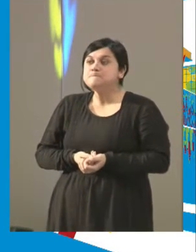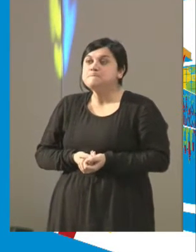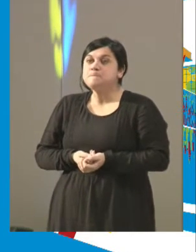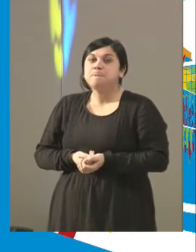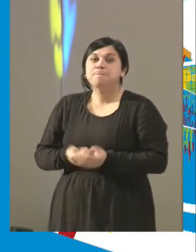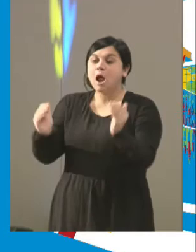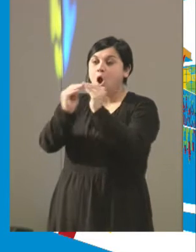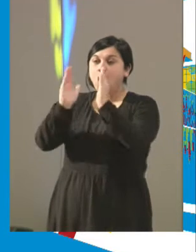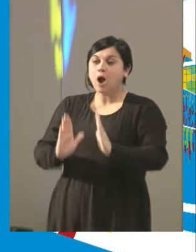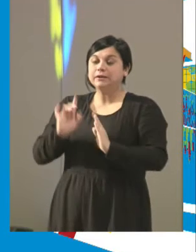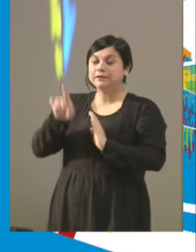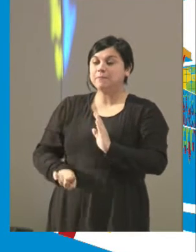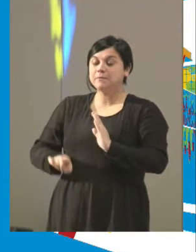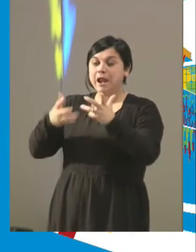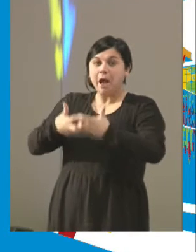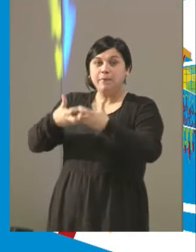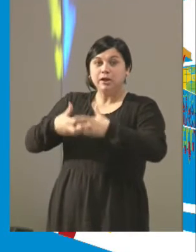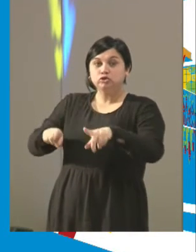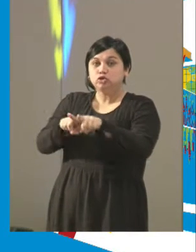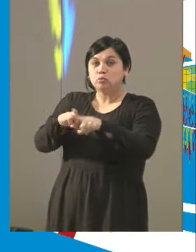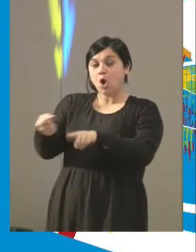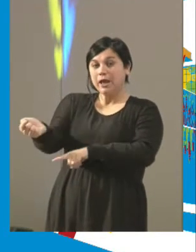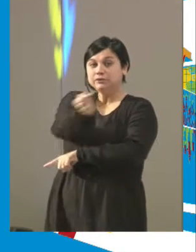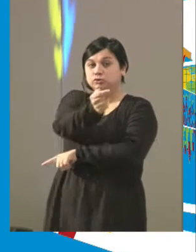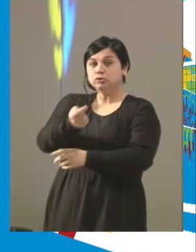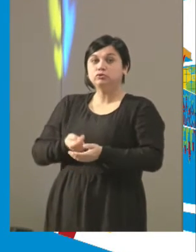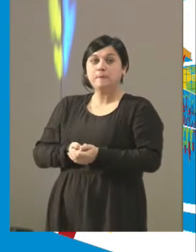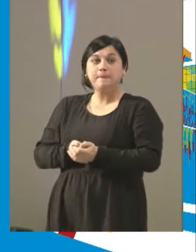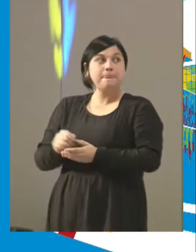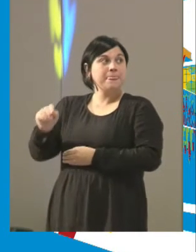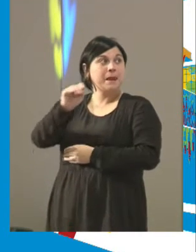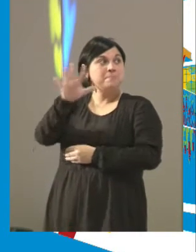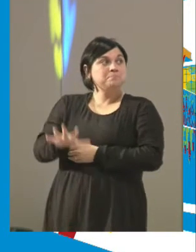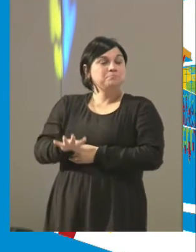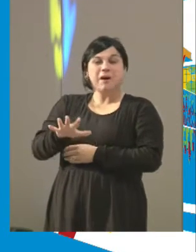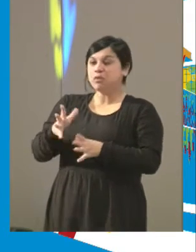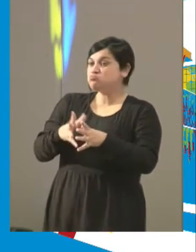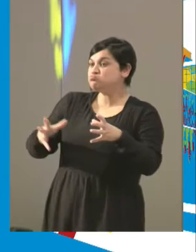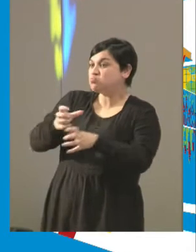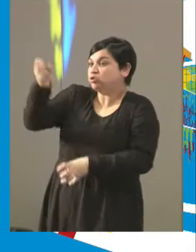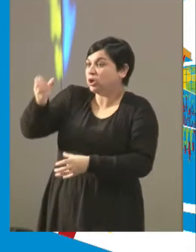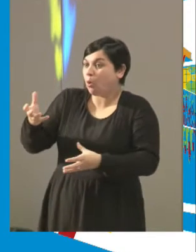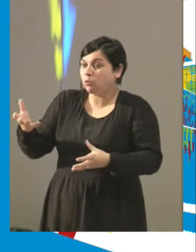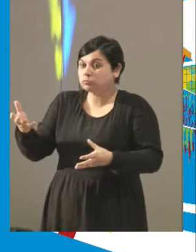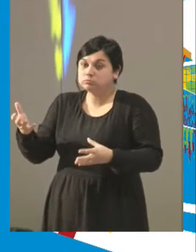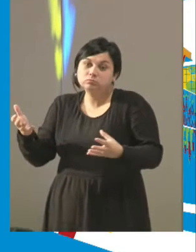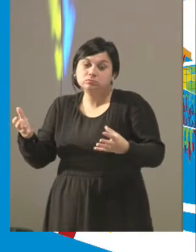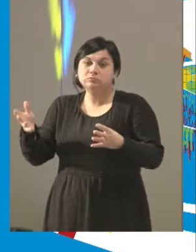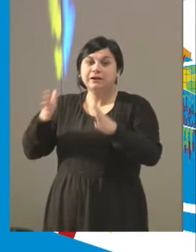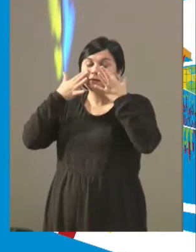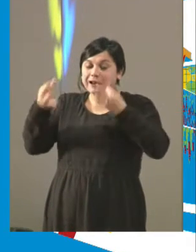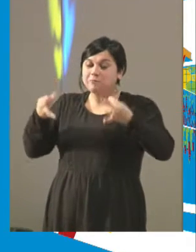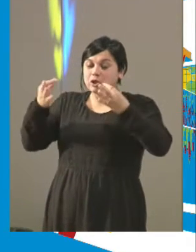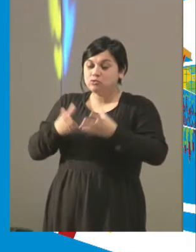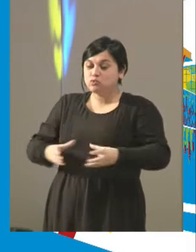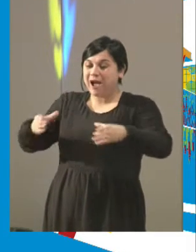En el hogar pues vamos a tener también aparatos como estos, que parece bueno, aquí diríamos un botijo, pero es un jarrón,